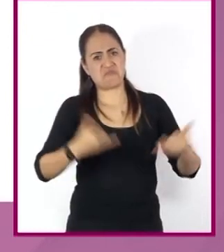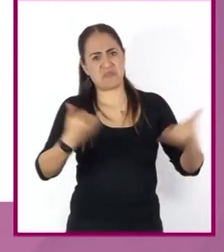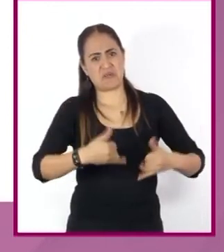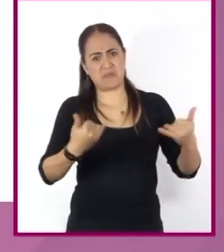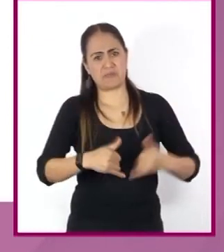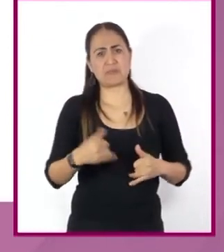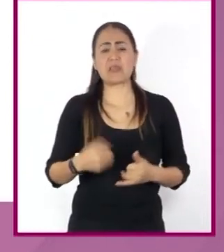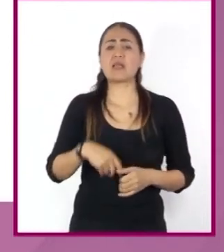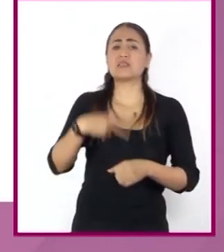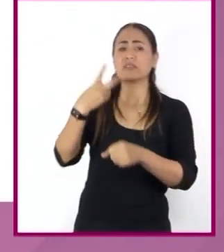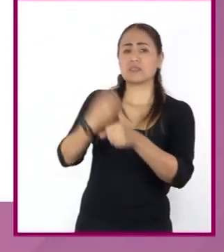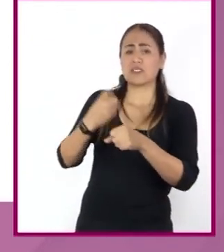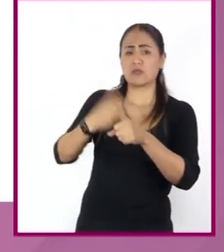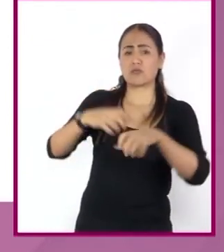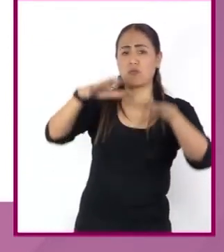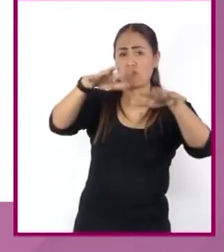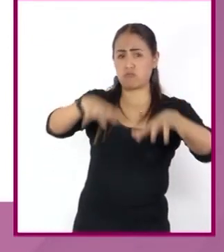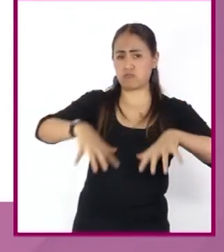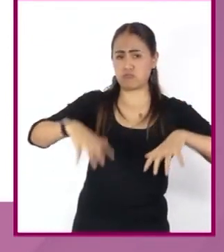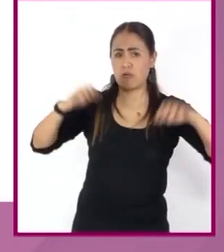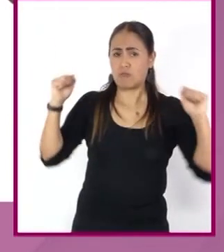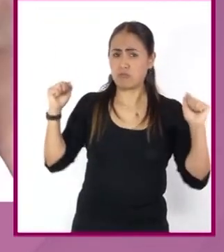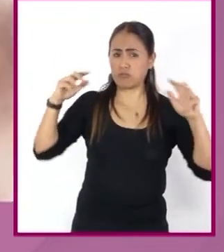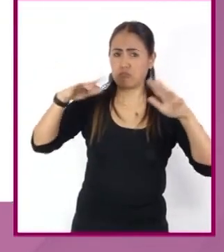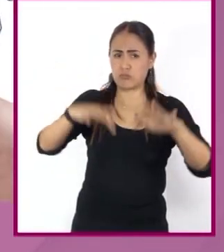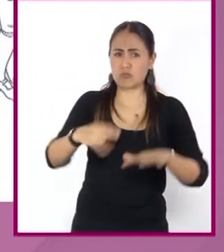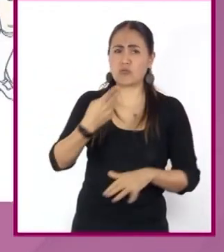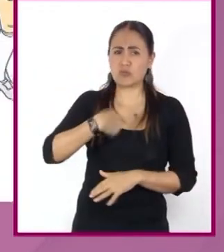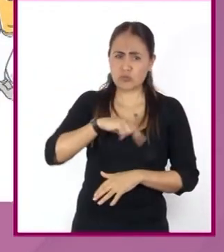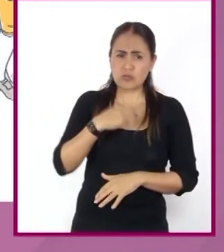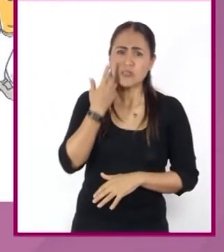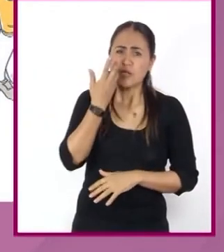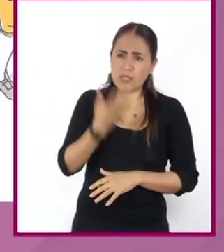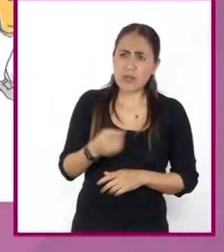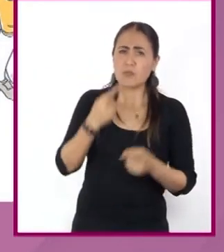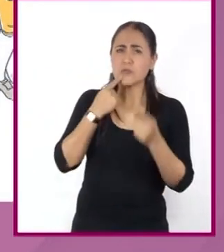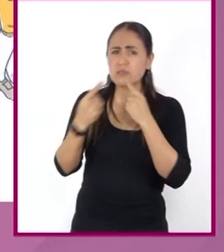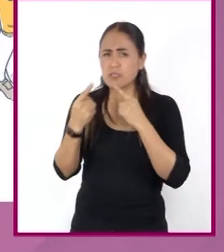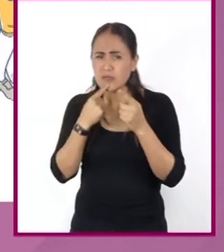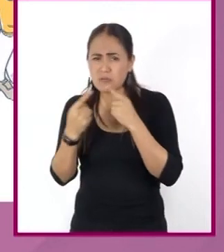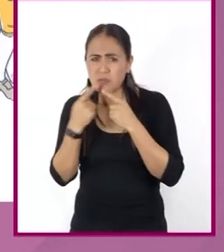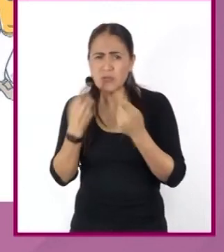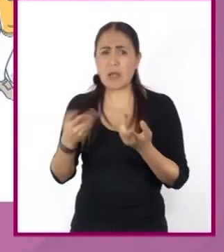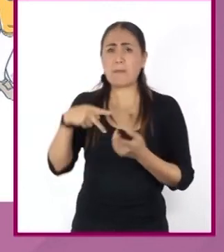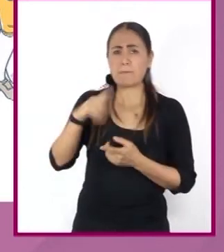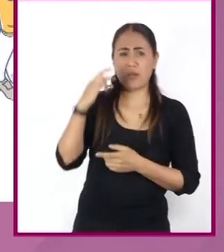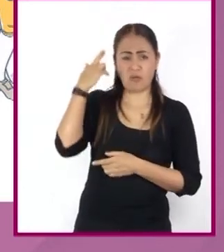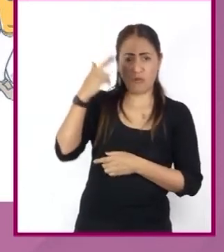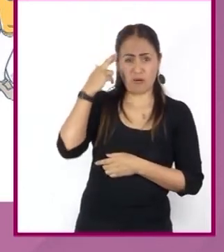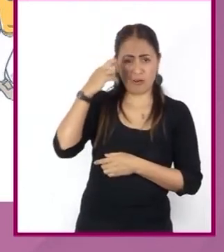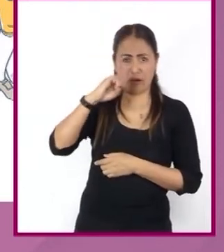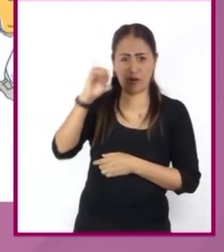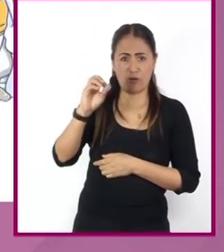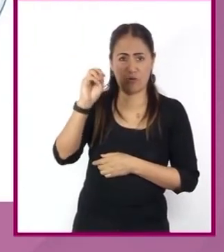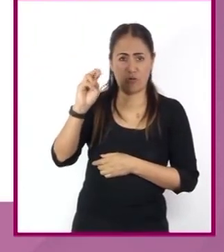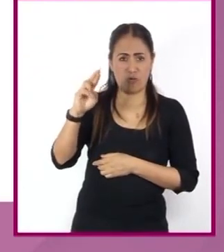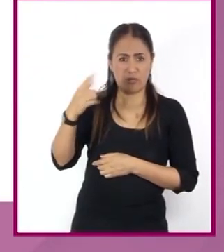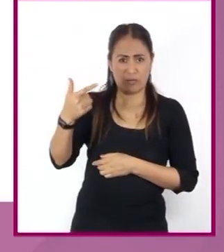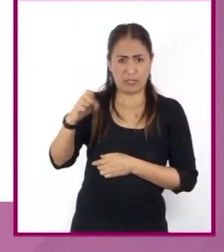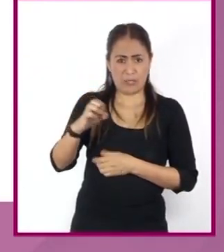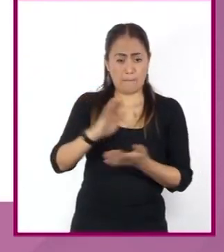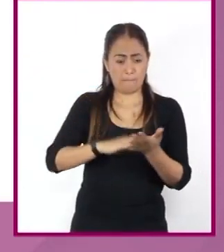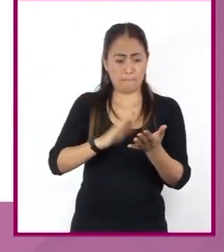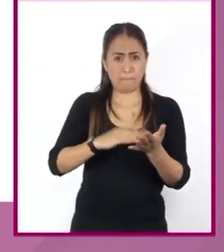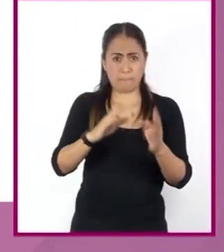Congreso Continental, aún queríamos una solución negociada, pero el rey Jorge III se negó a recibir nuestra petición de